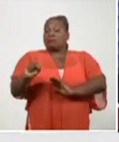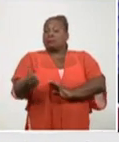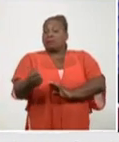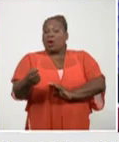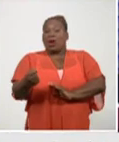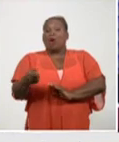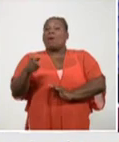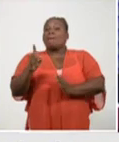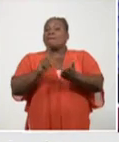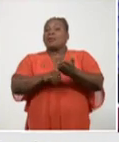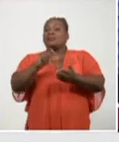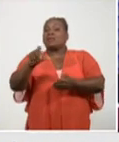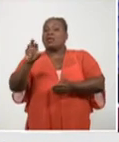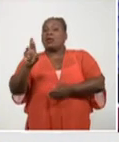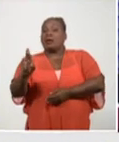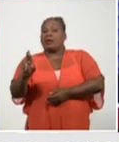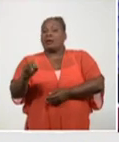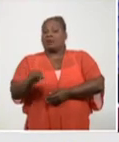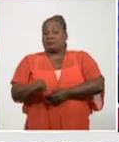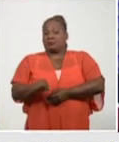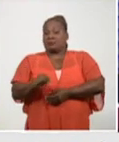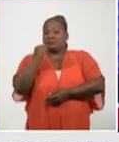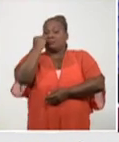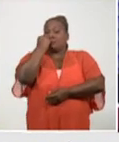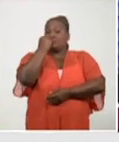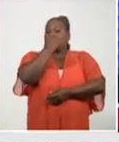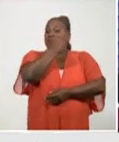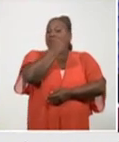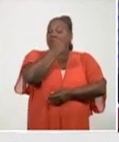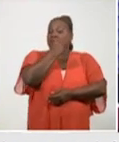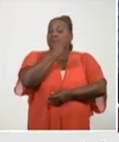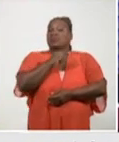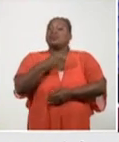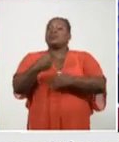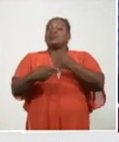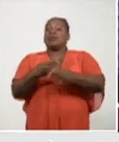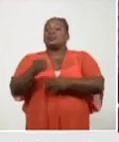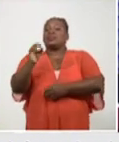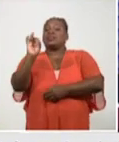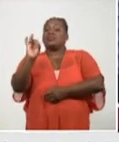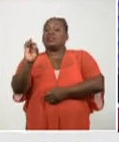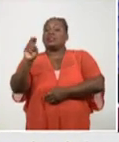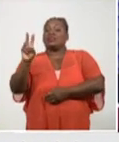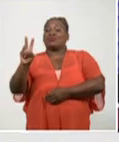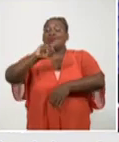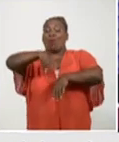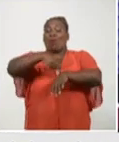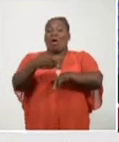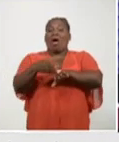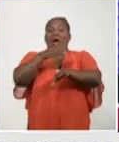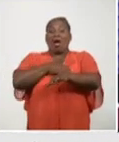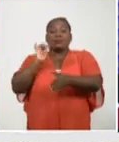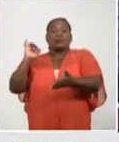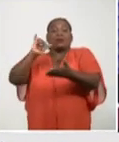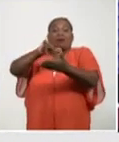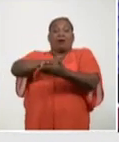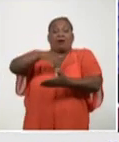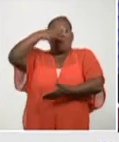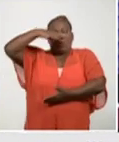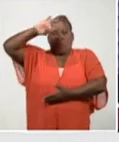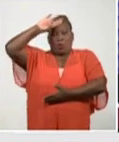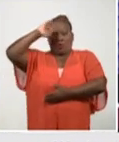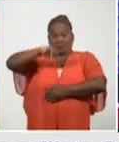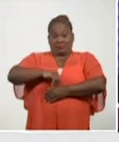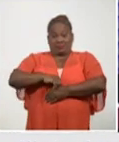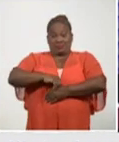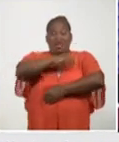es realizado 72 horas antes de llegar a nuestro país. Por países, pues 9